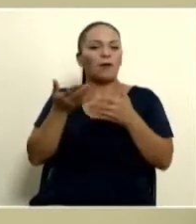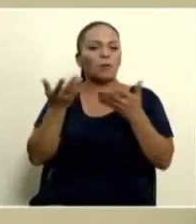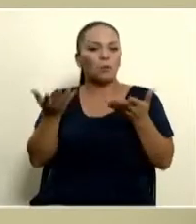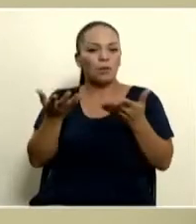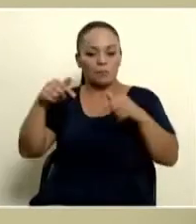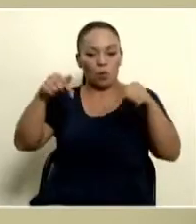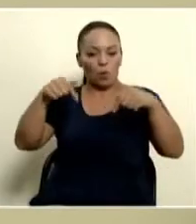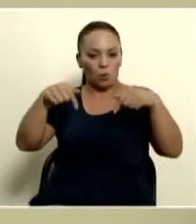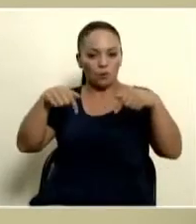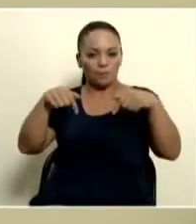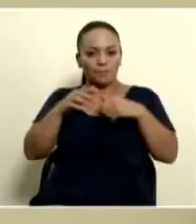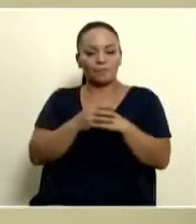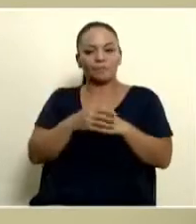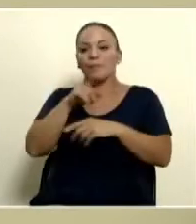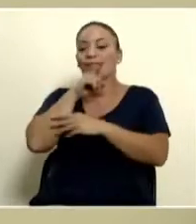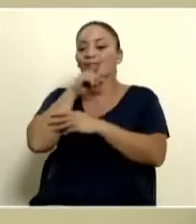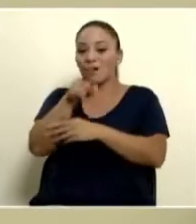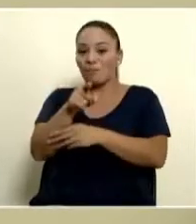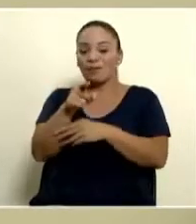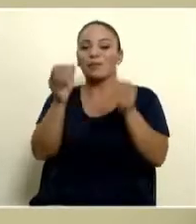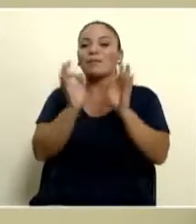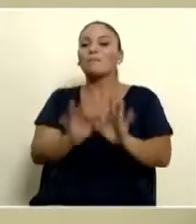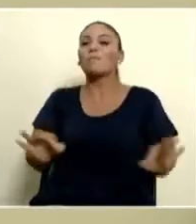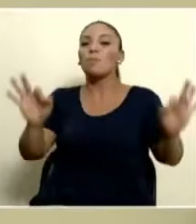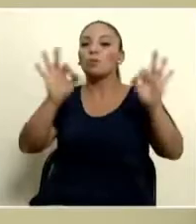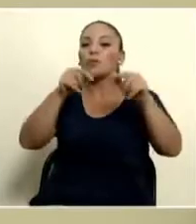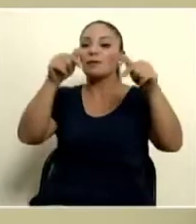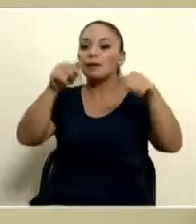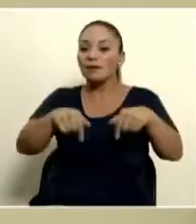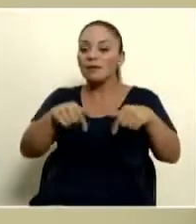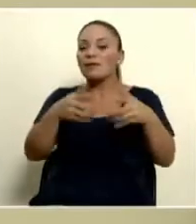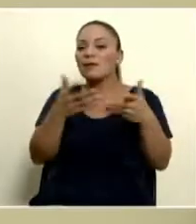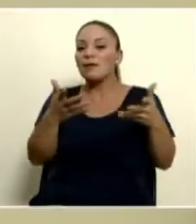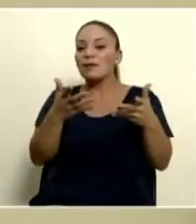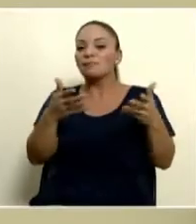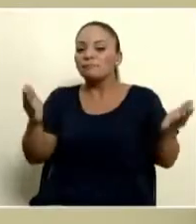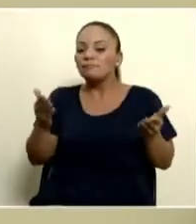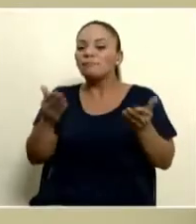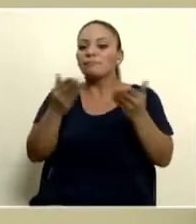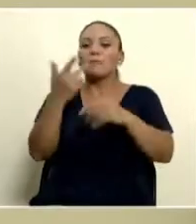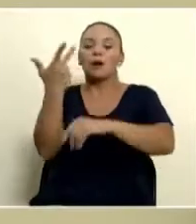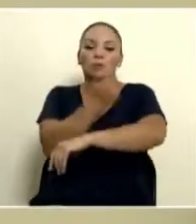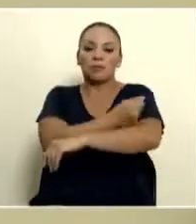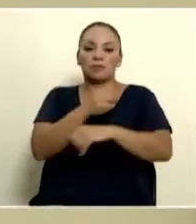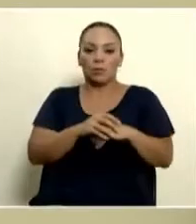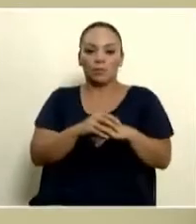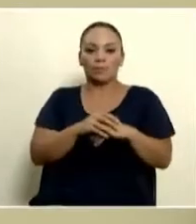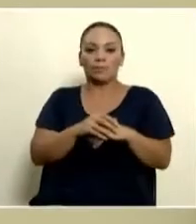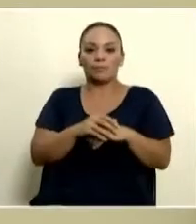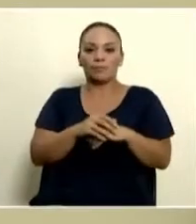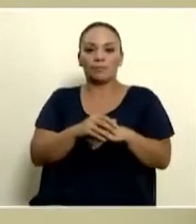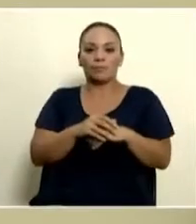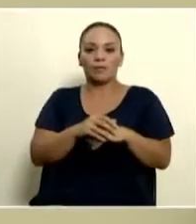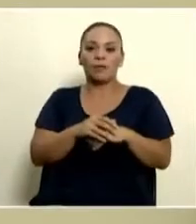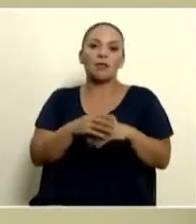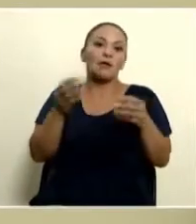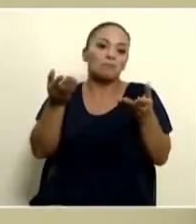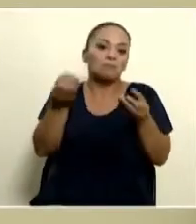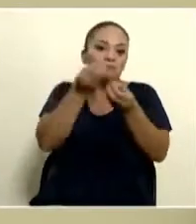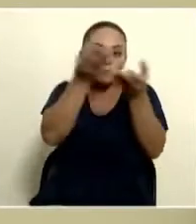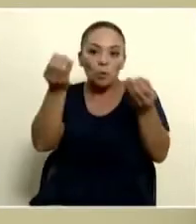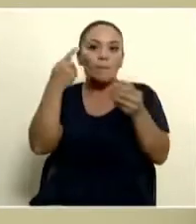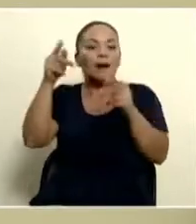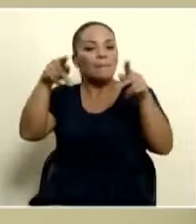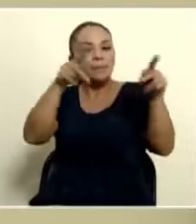el día de hoy que realmente lo importante acá es incentivar la vacunación y hacer a las personas confiar en que esta